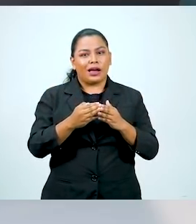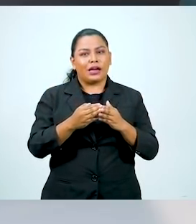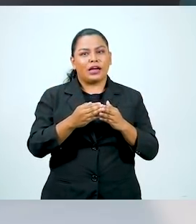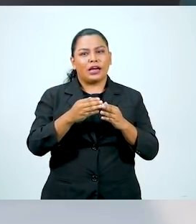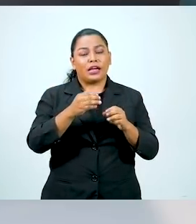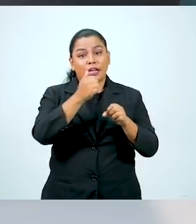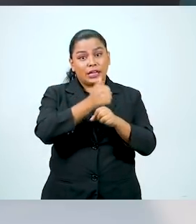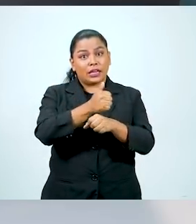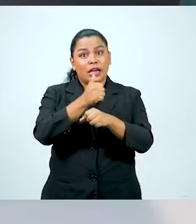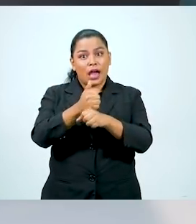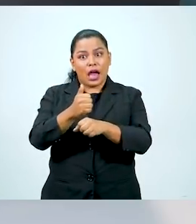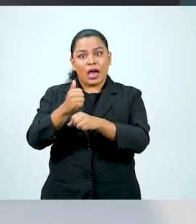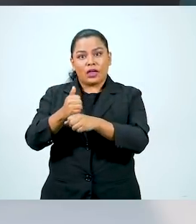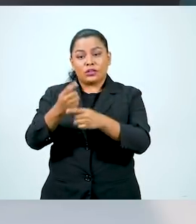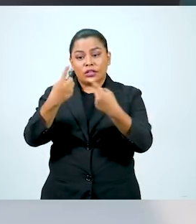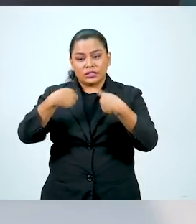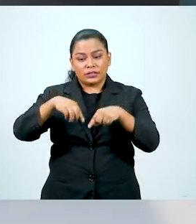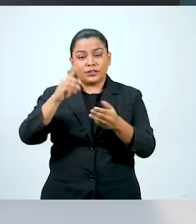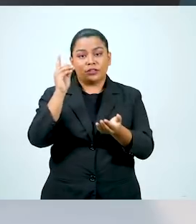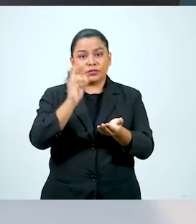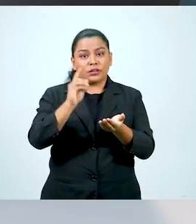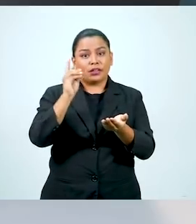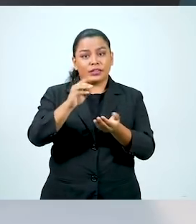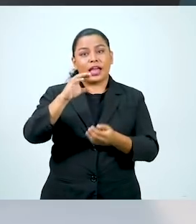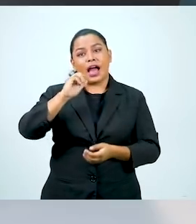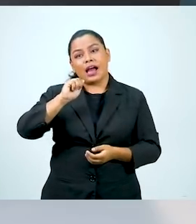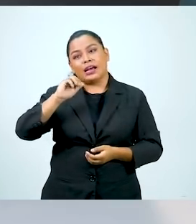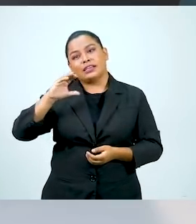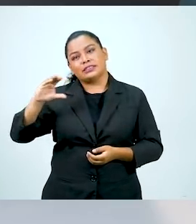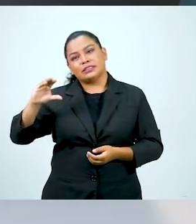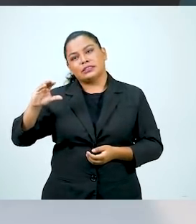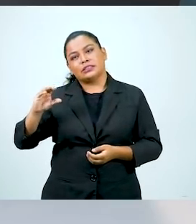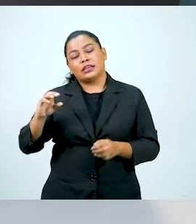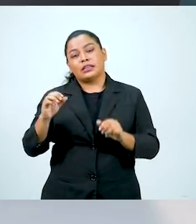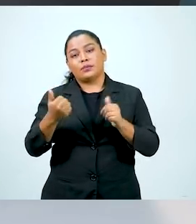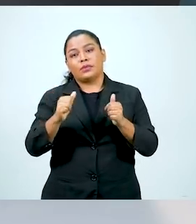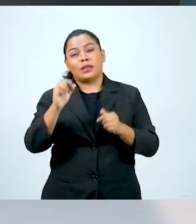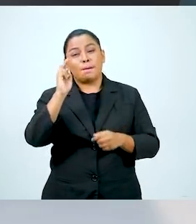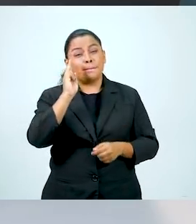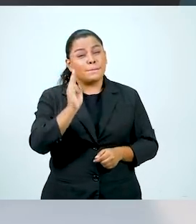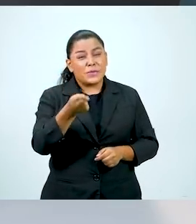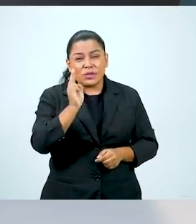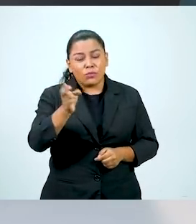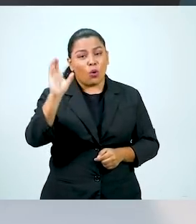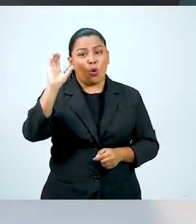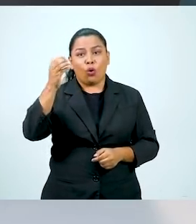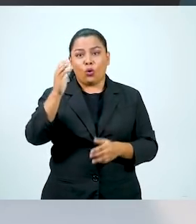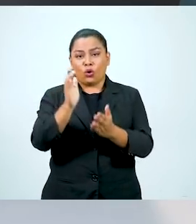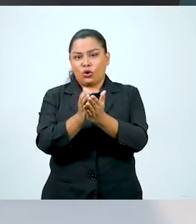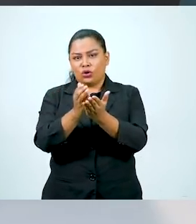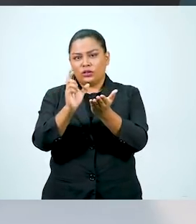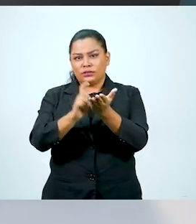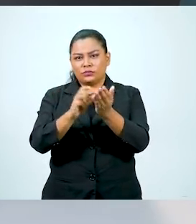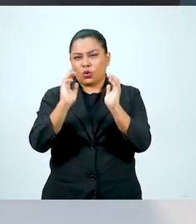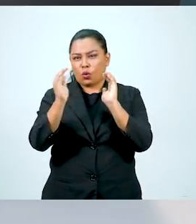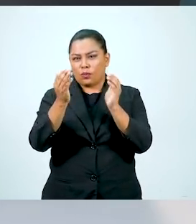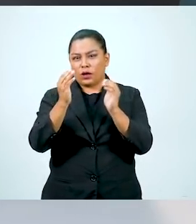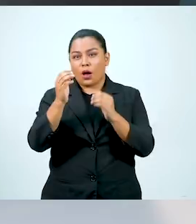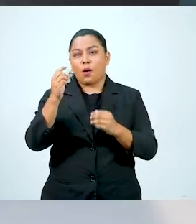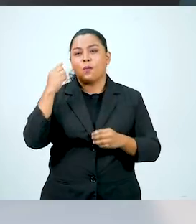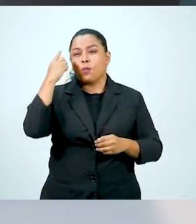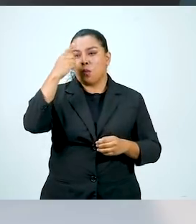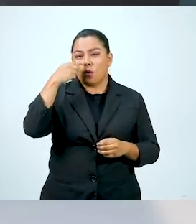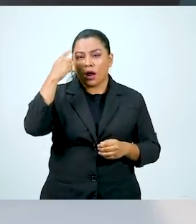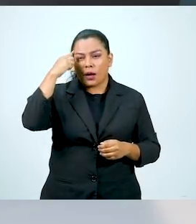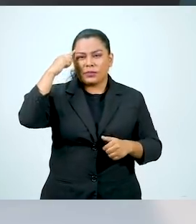de las secciones de la secuencia didáctica ACC de acuerdo al mismo color en el que aparecen en el libro de texto, morado